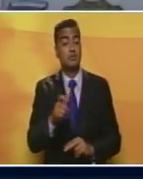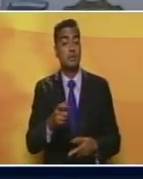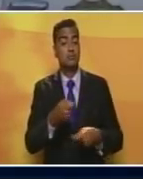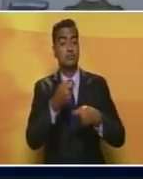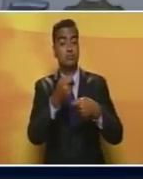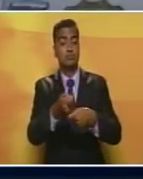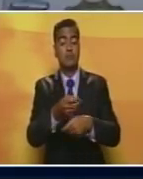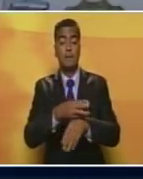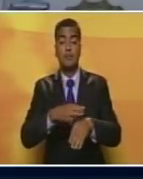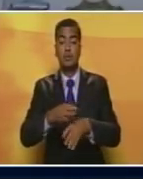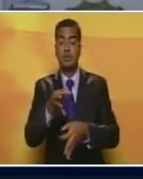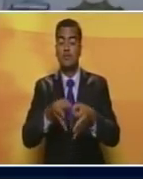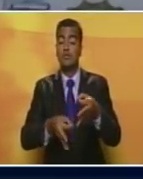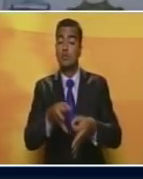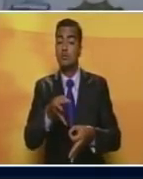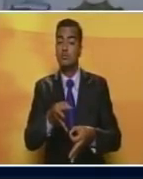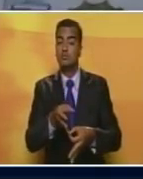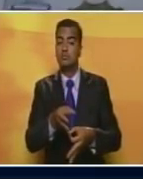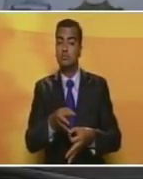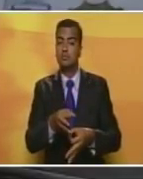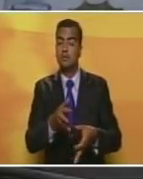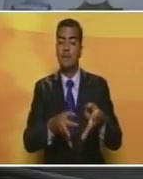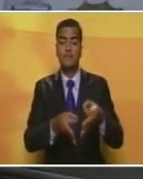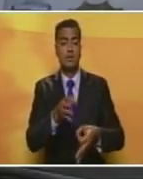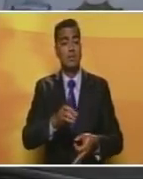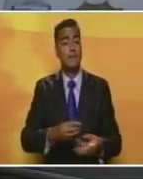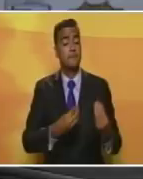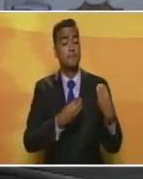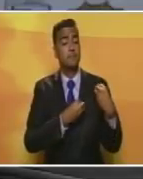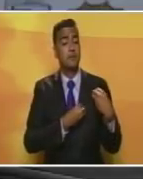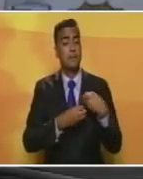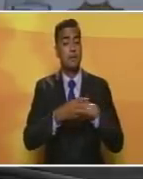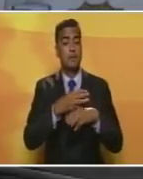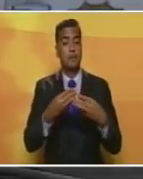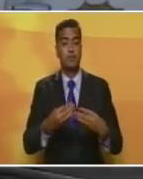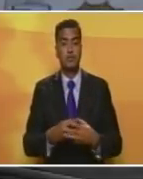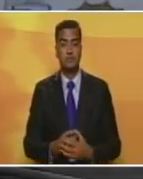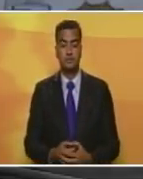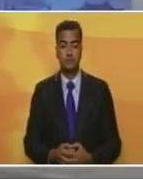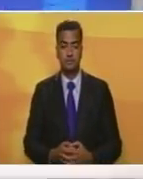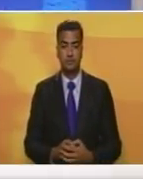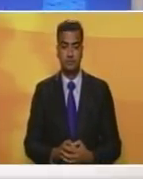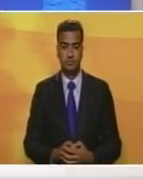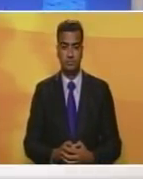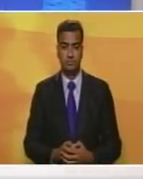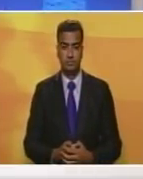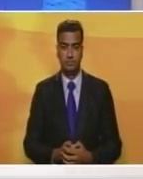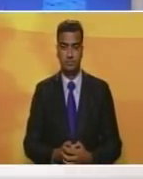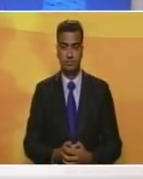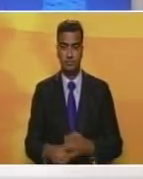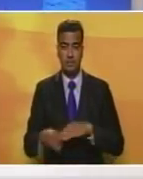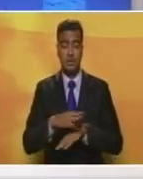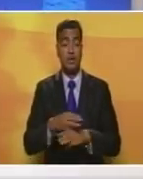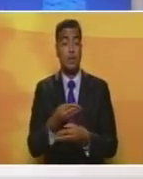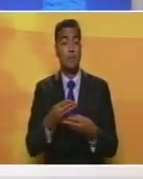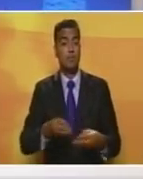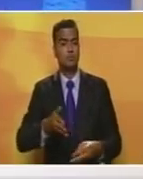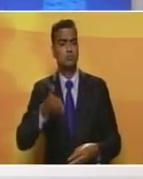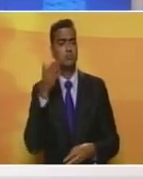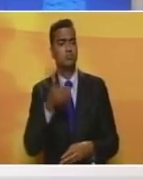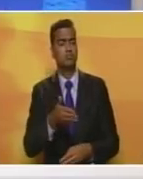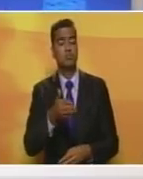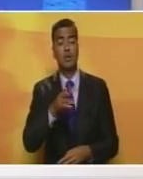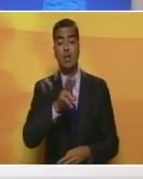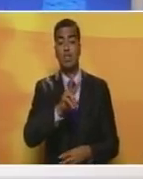Investigación informó que las averiguaciones se encuentran adelantadas para determinar el tiempo que tenía ese material en el lugar y desde cuándo habría